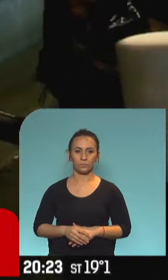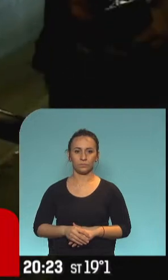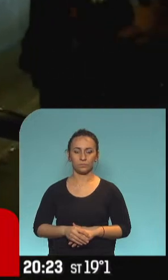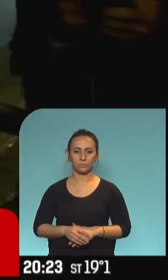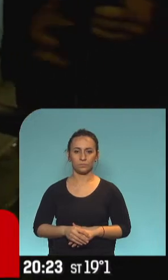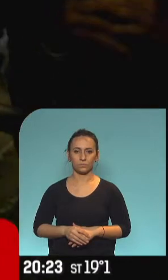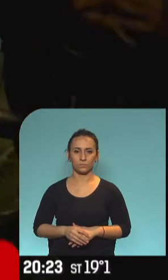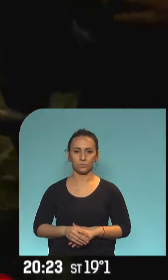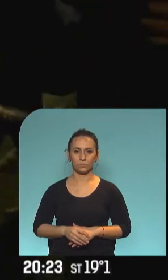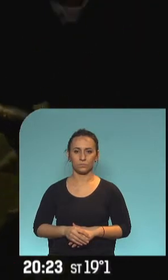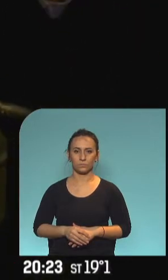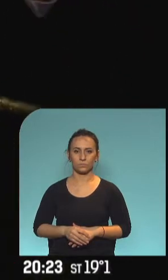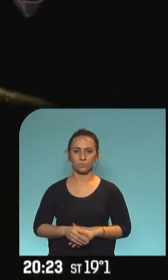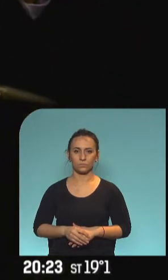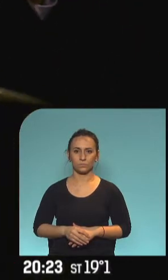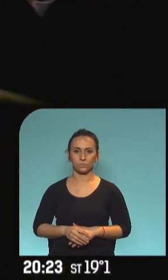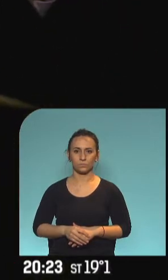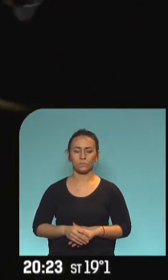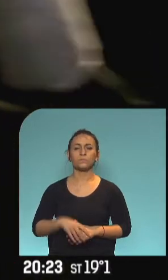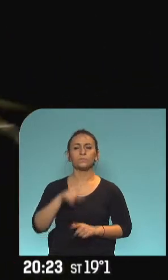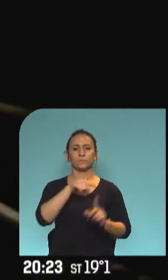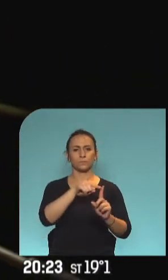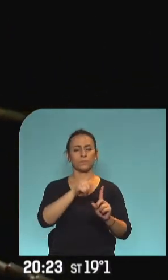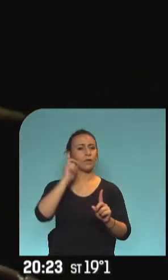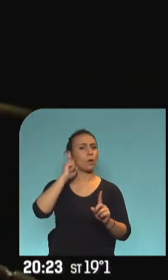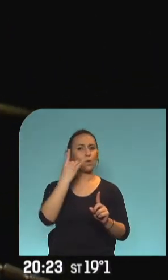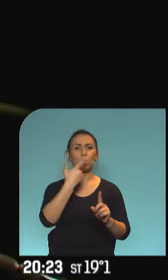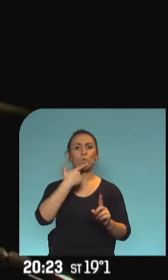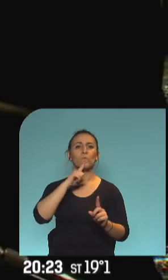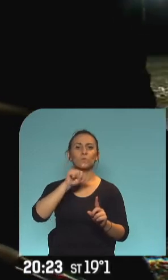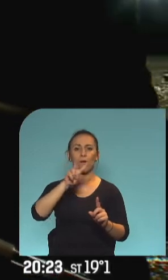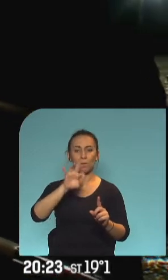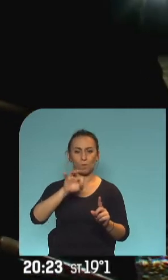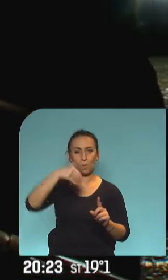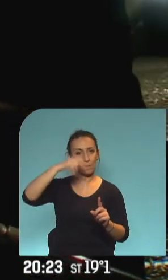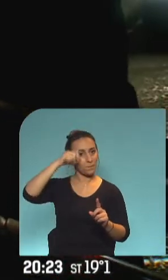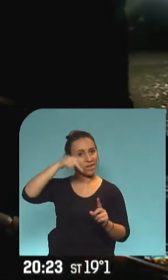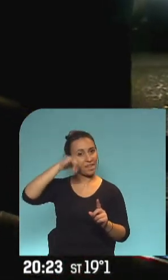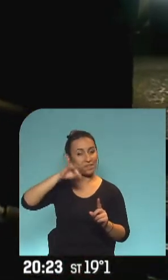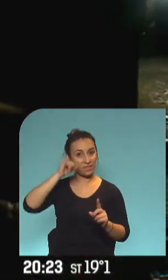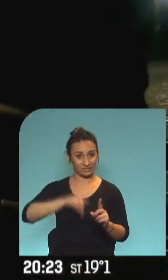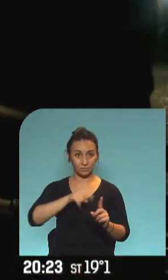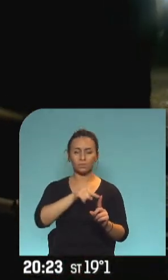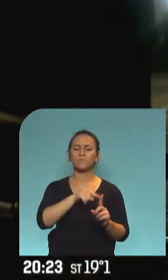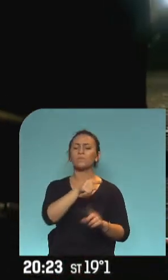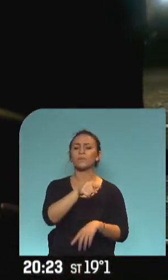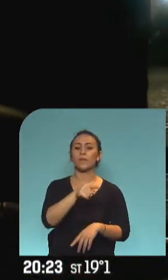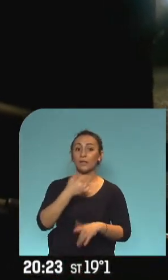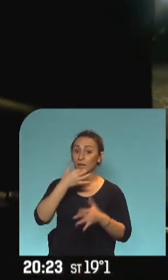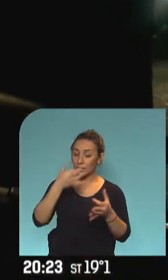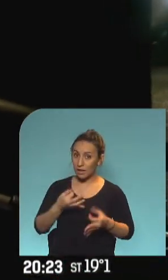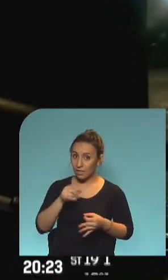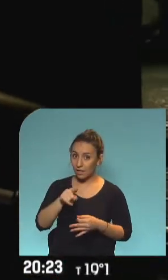alcanza con un punto de la compartición. Escuchamos a Gustavo Menéndez. Y la verdad es que la provincia de Buenos Aires perdió 8 puntos